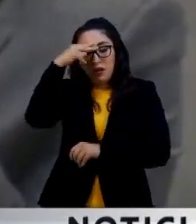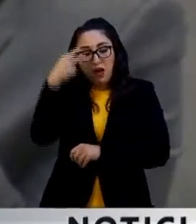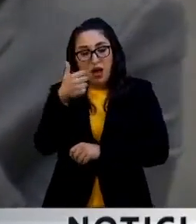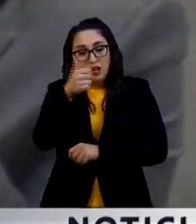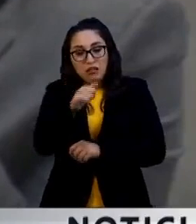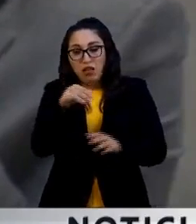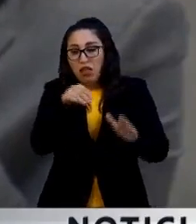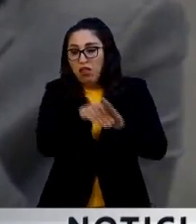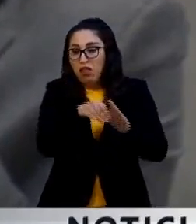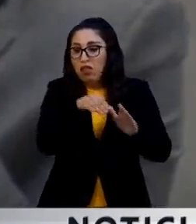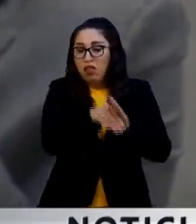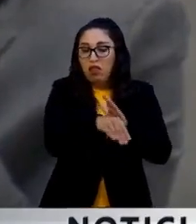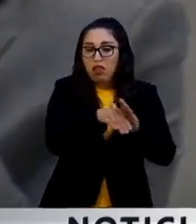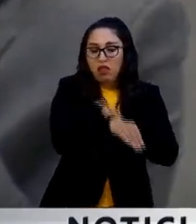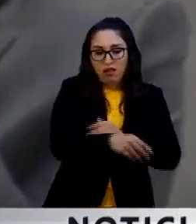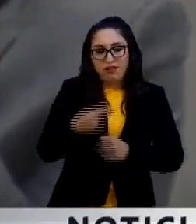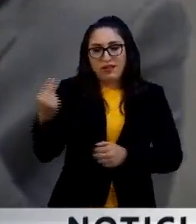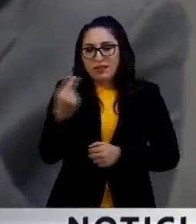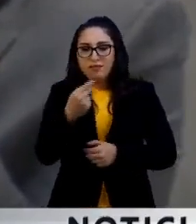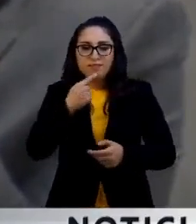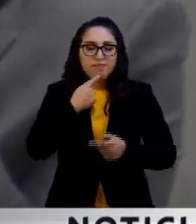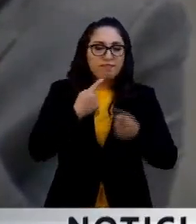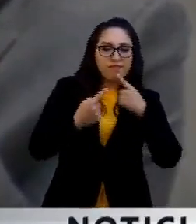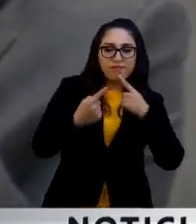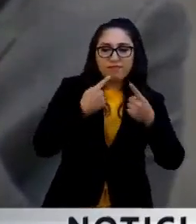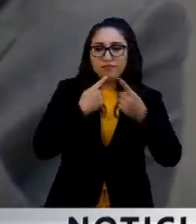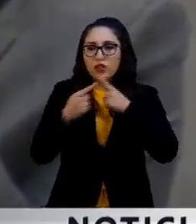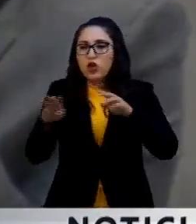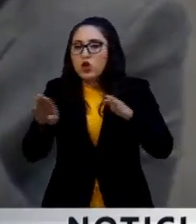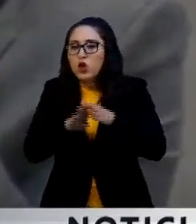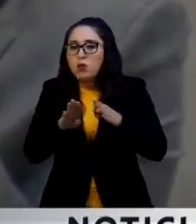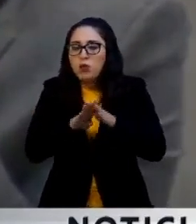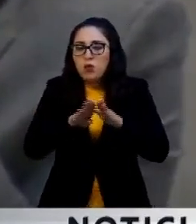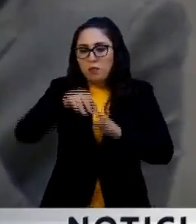y necesitamos encontrar las fórmulas para